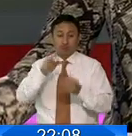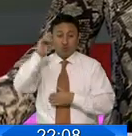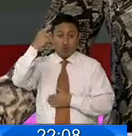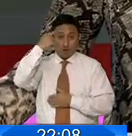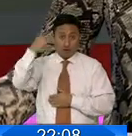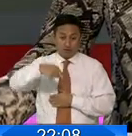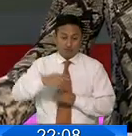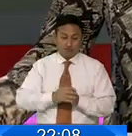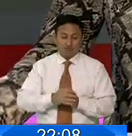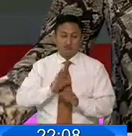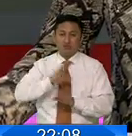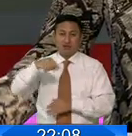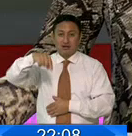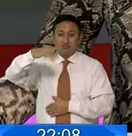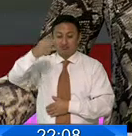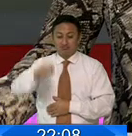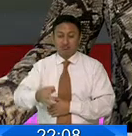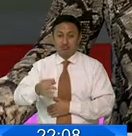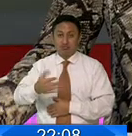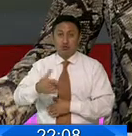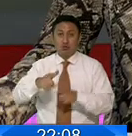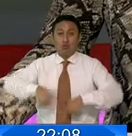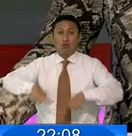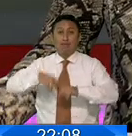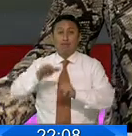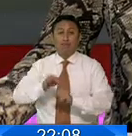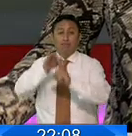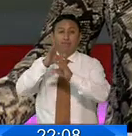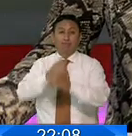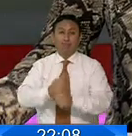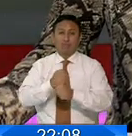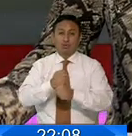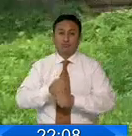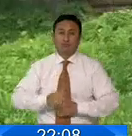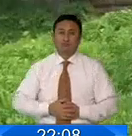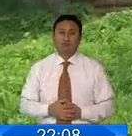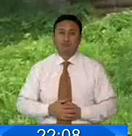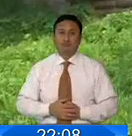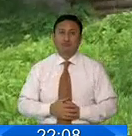que se declara a este cantón como zona especial de seguridad